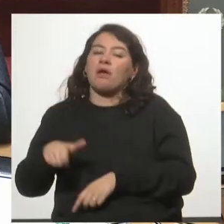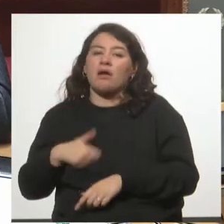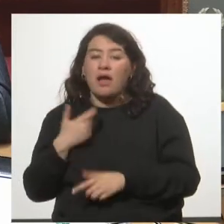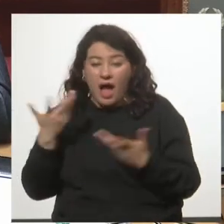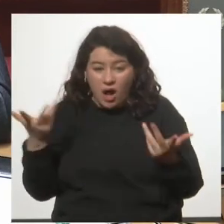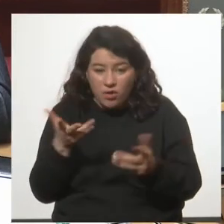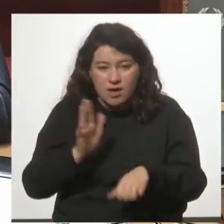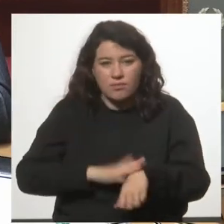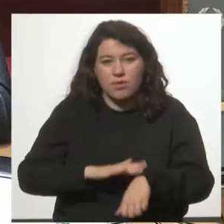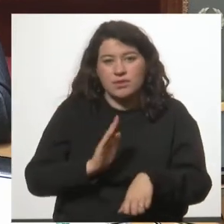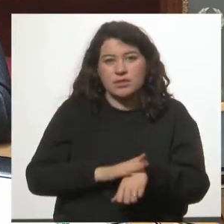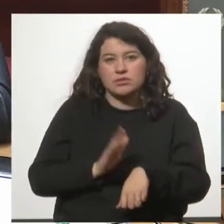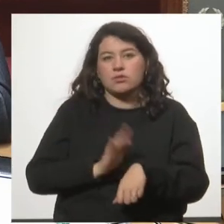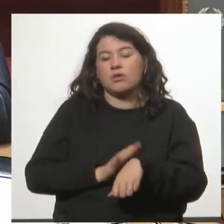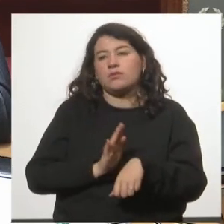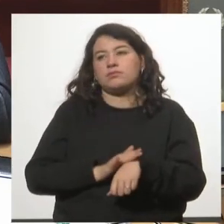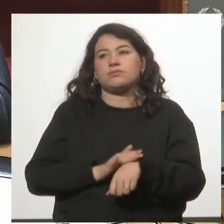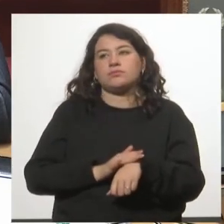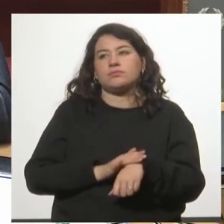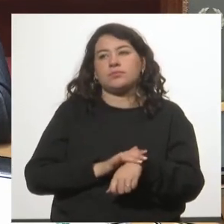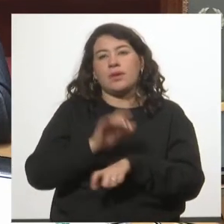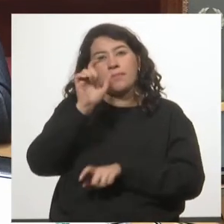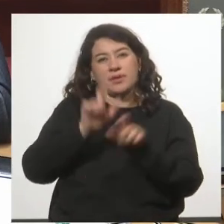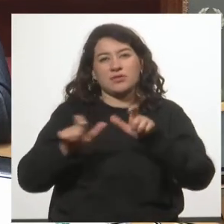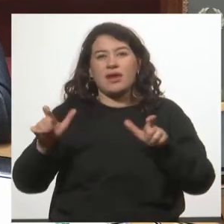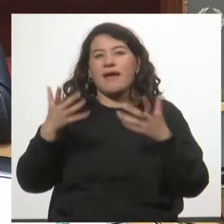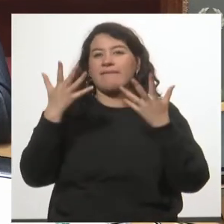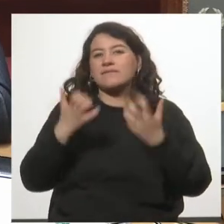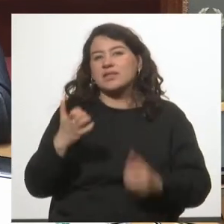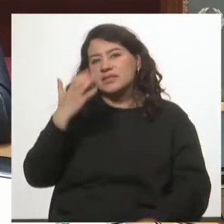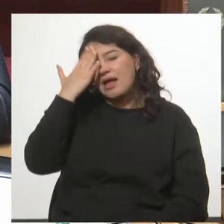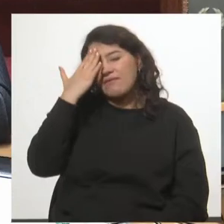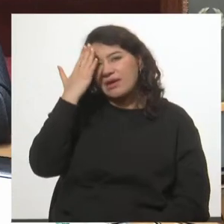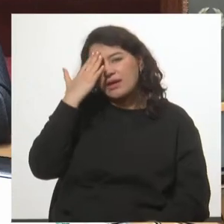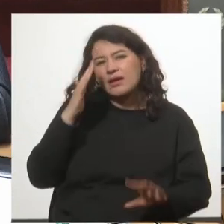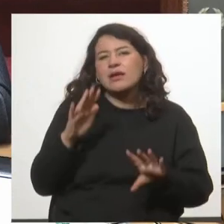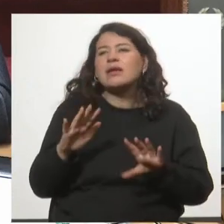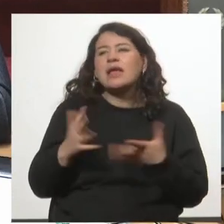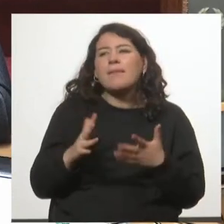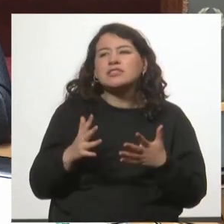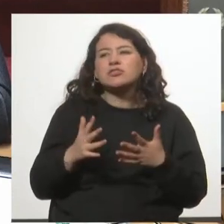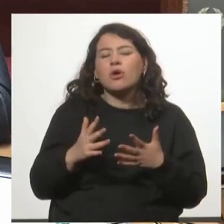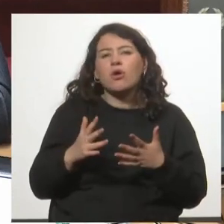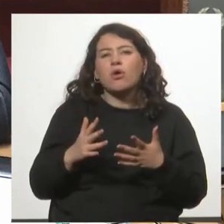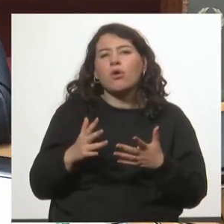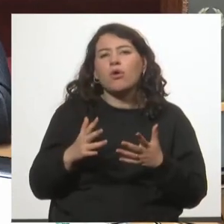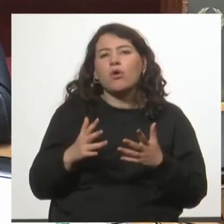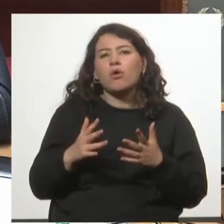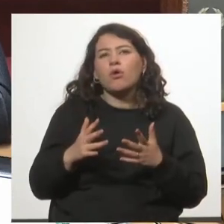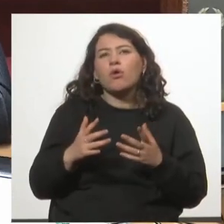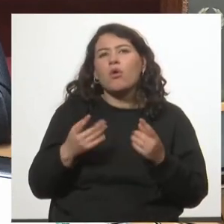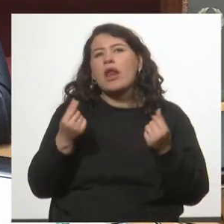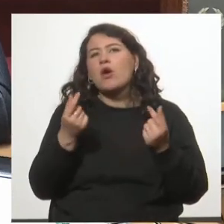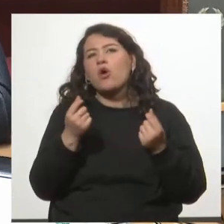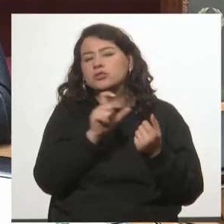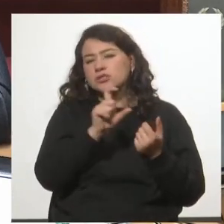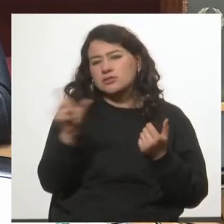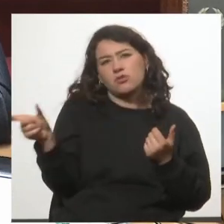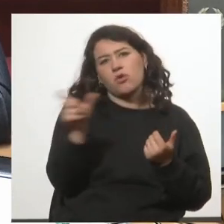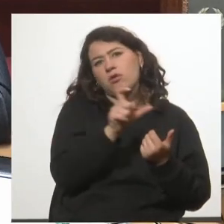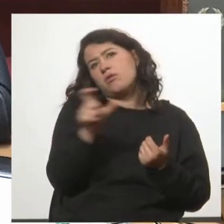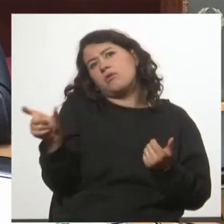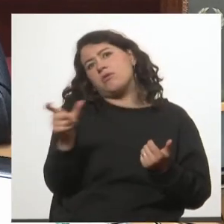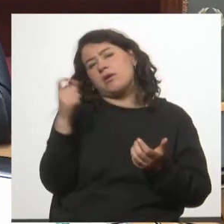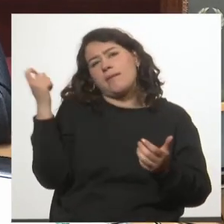en estos momentos en donde la gente quiere saber qué pasó con ese sobrecosto enorme